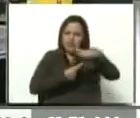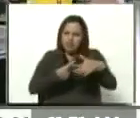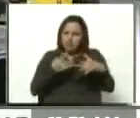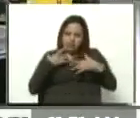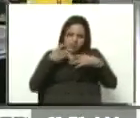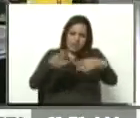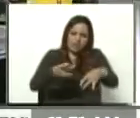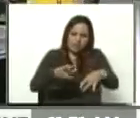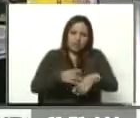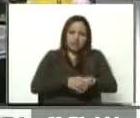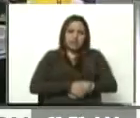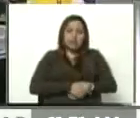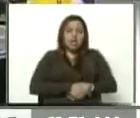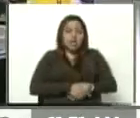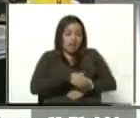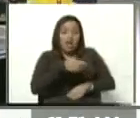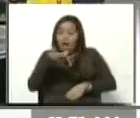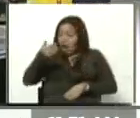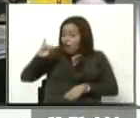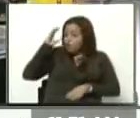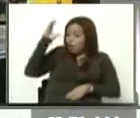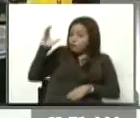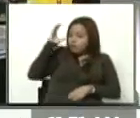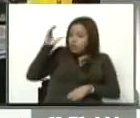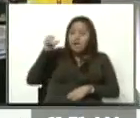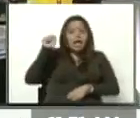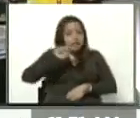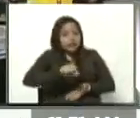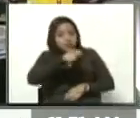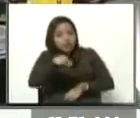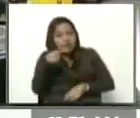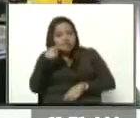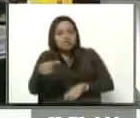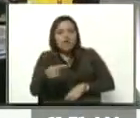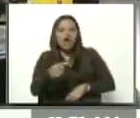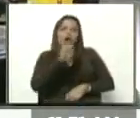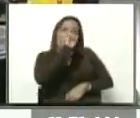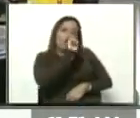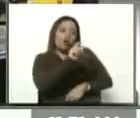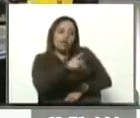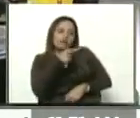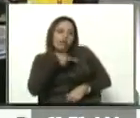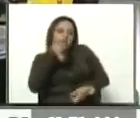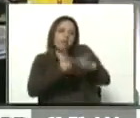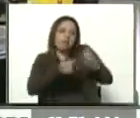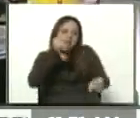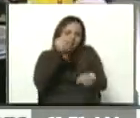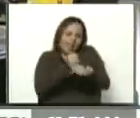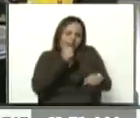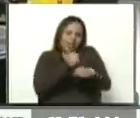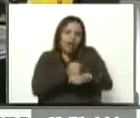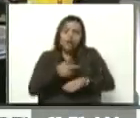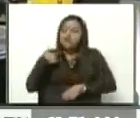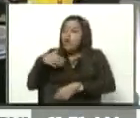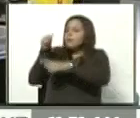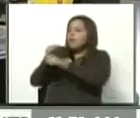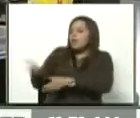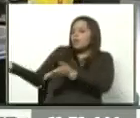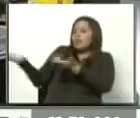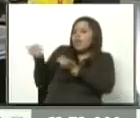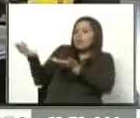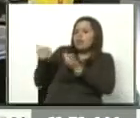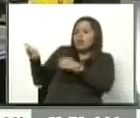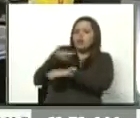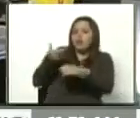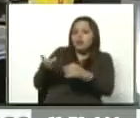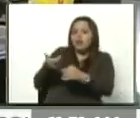creo que ahí... Claro, hay conciencia. Hay conciencia y que la gente dice, bueno, yo dependo del trabajo. Estoy esperando que el Estado me dé. Sí, ese